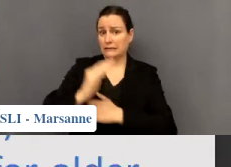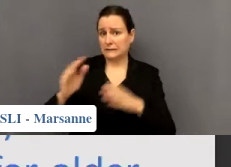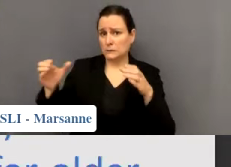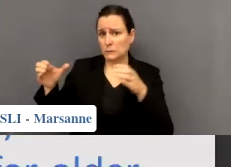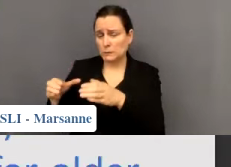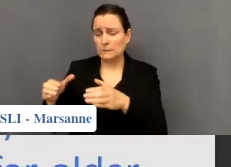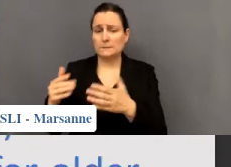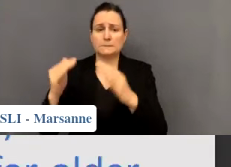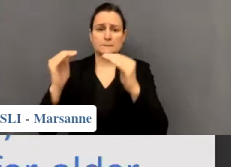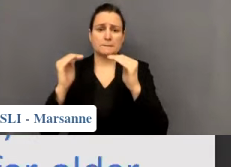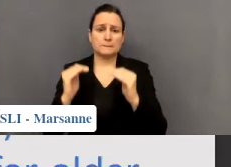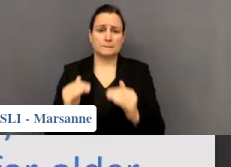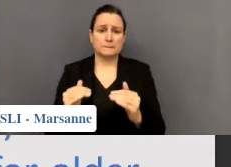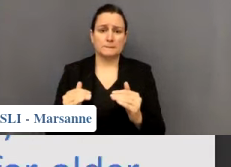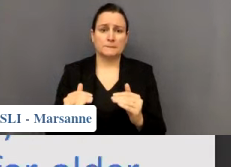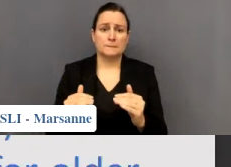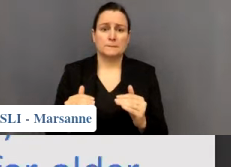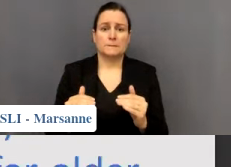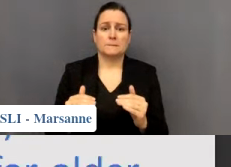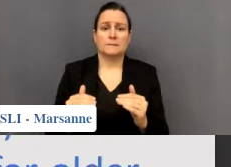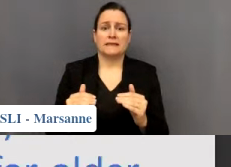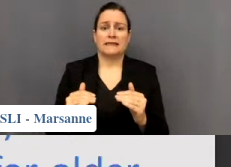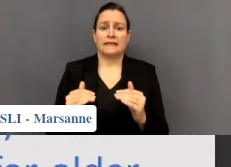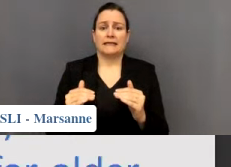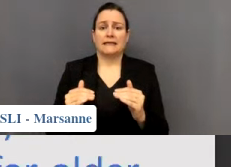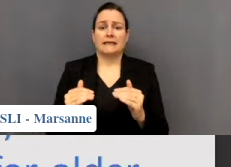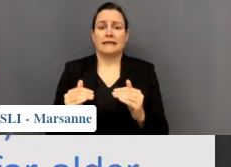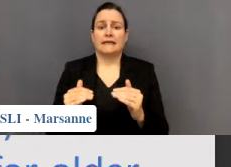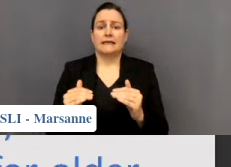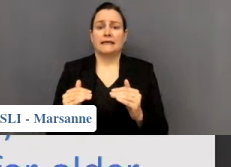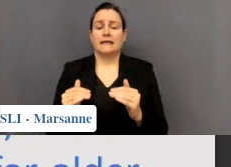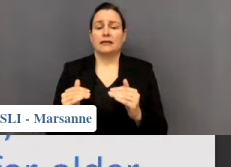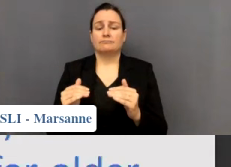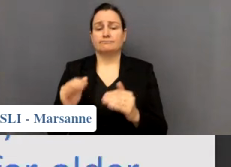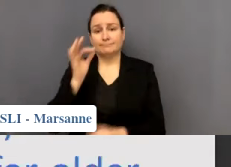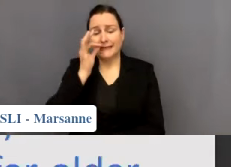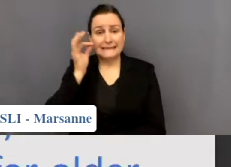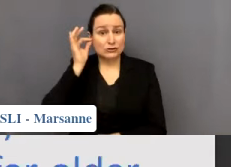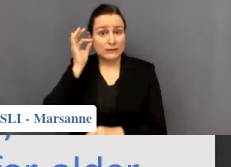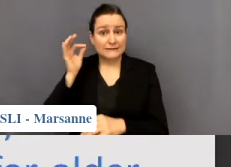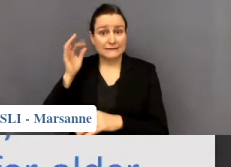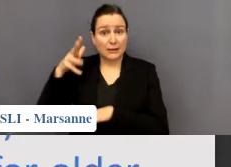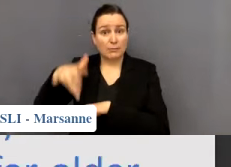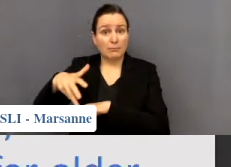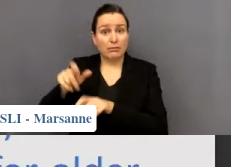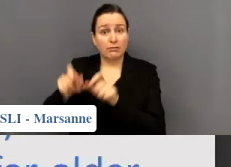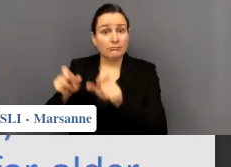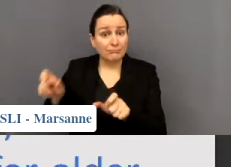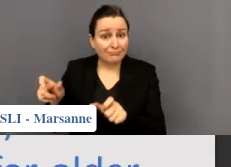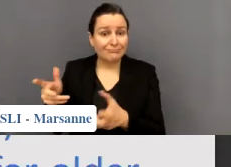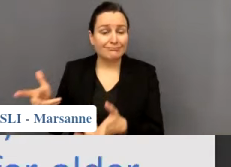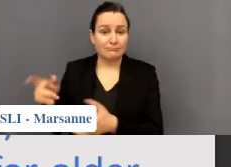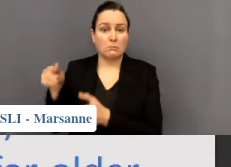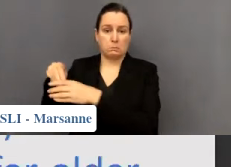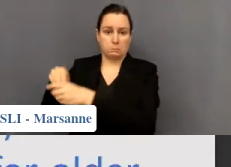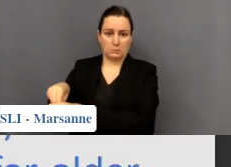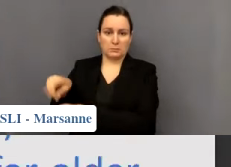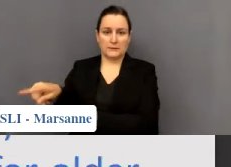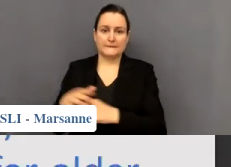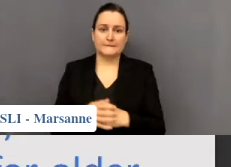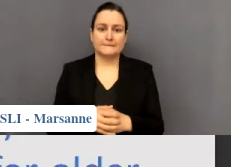2.687 pertenecen a pueblos originarios, 916 son afrodescendientes, 2.071 estuvieron